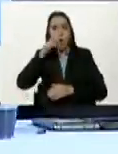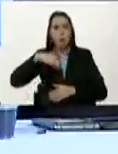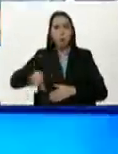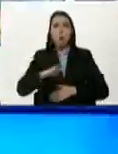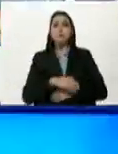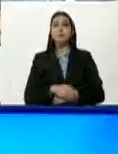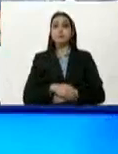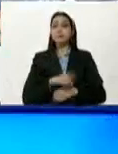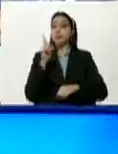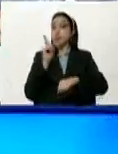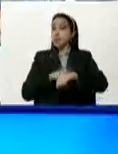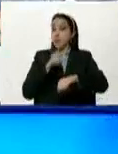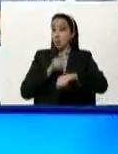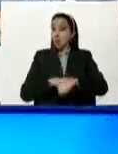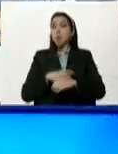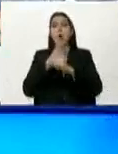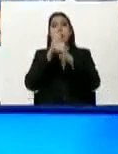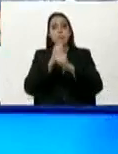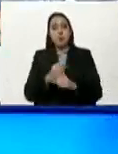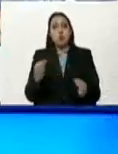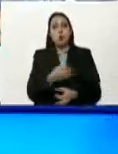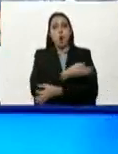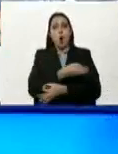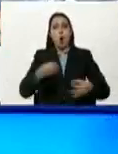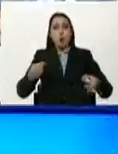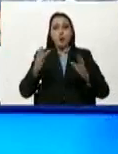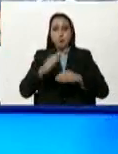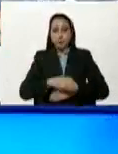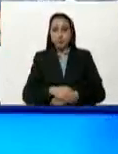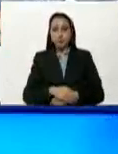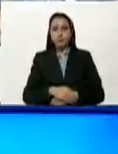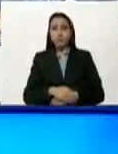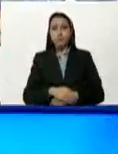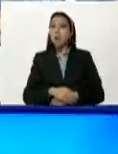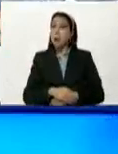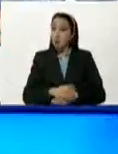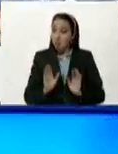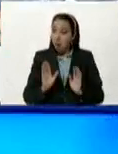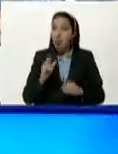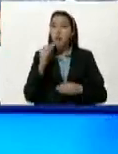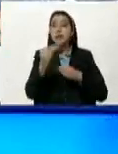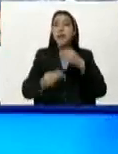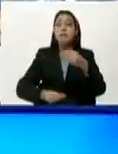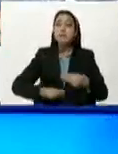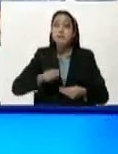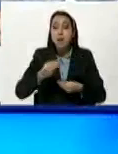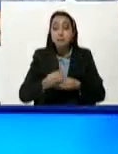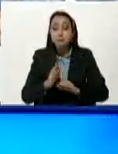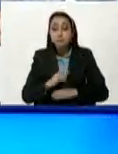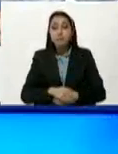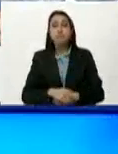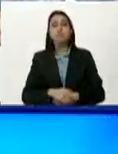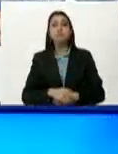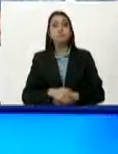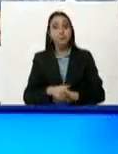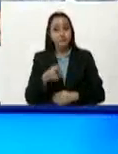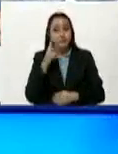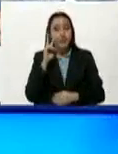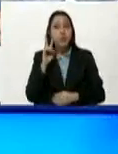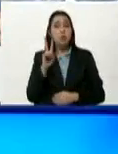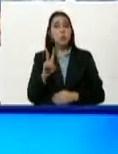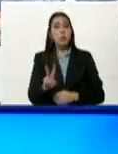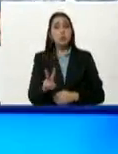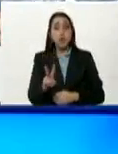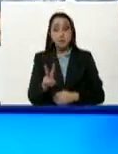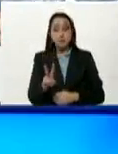tiempo de prosperidad correcto tiempo de prosperidad que hay que construir hay que visualizar